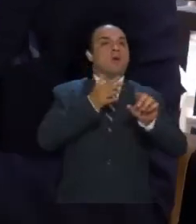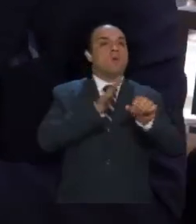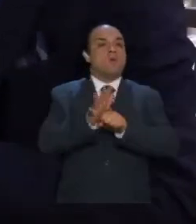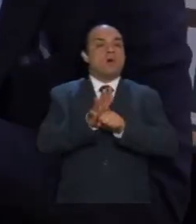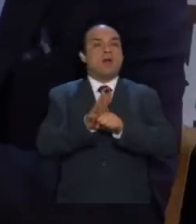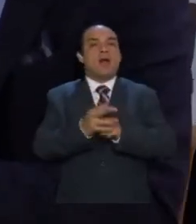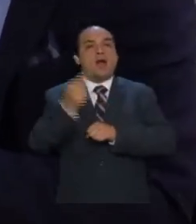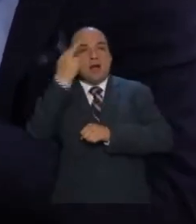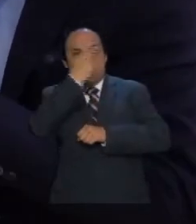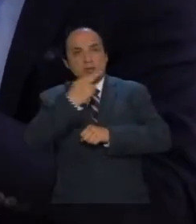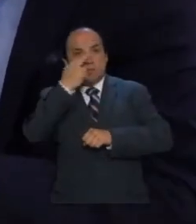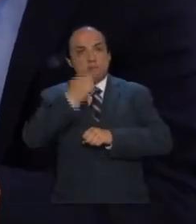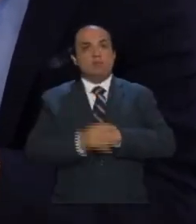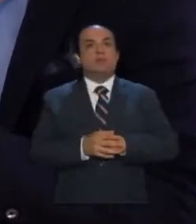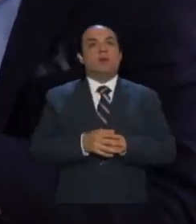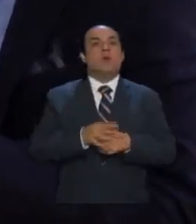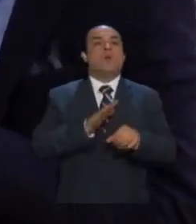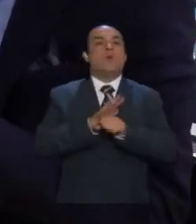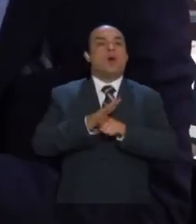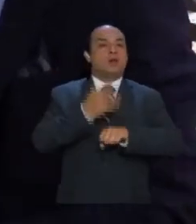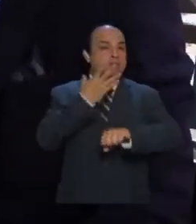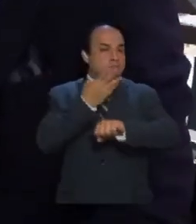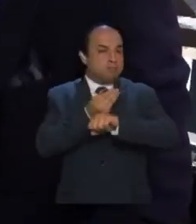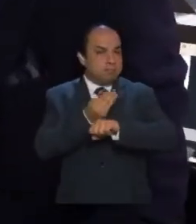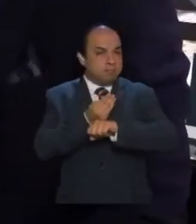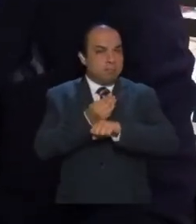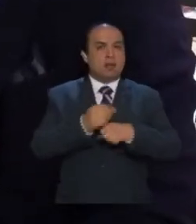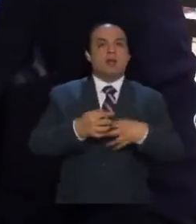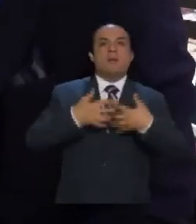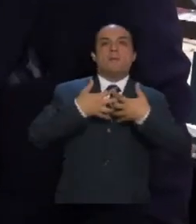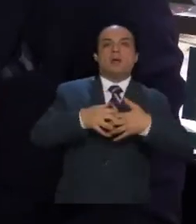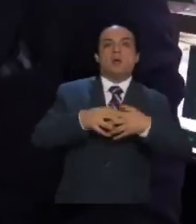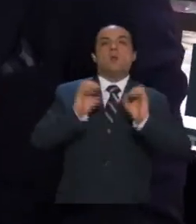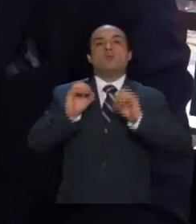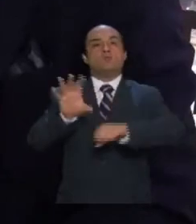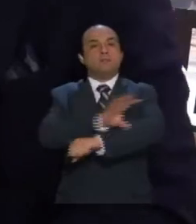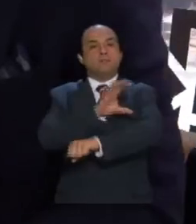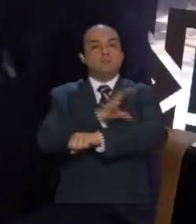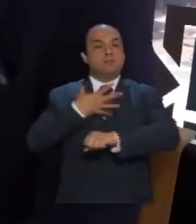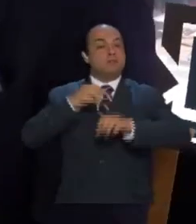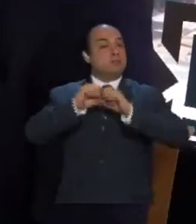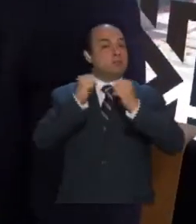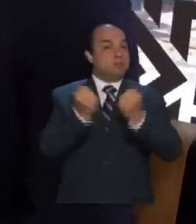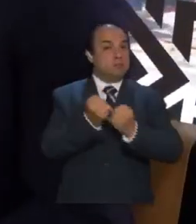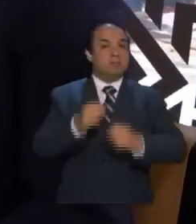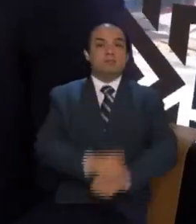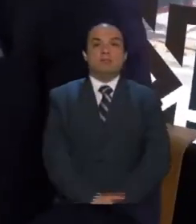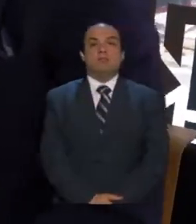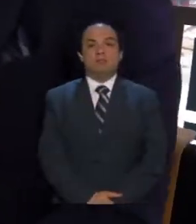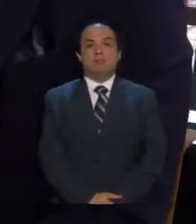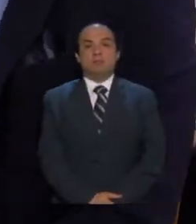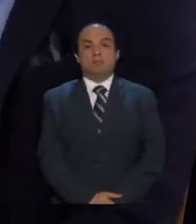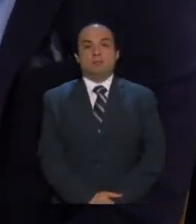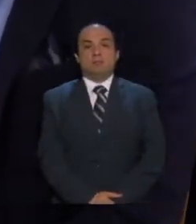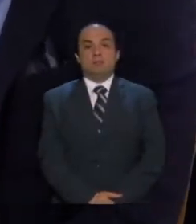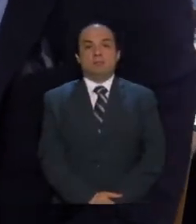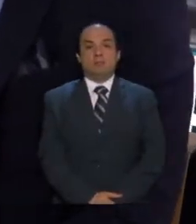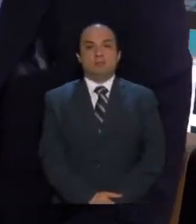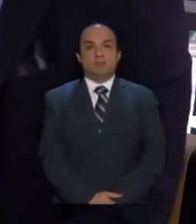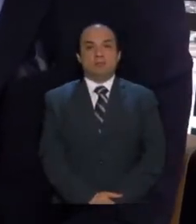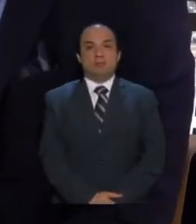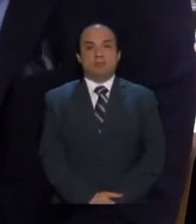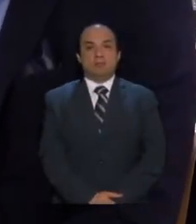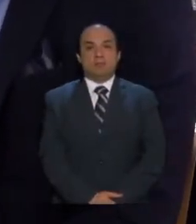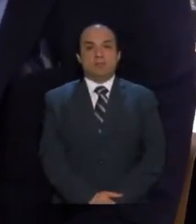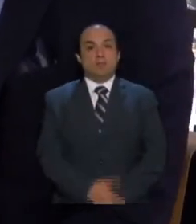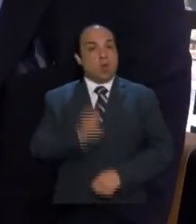los detalles mecánicos, electrónicos que tenemos en el sistema. Pues esperamos con esta